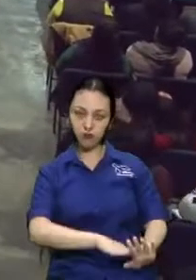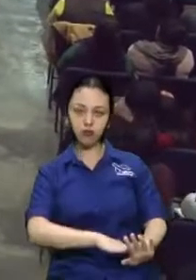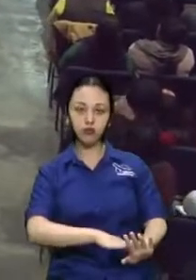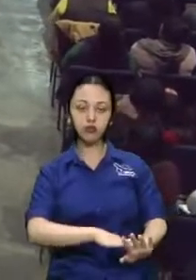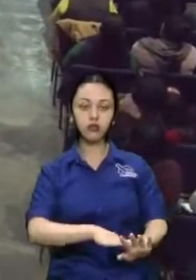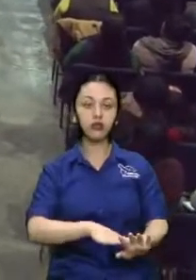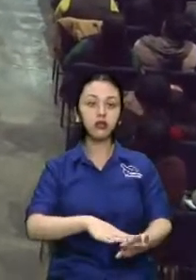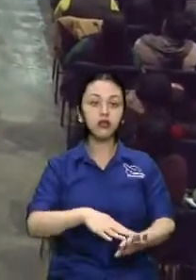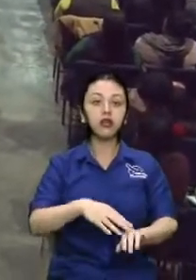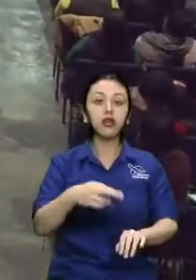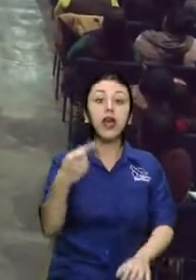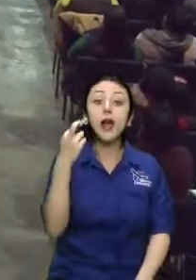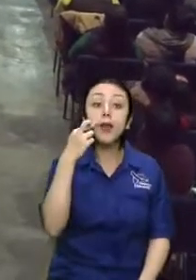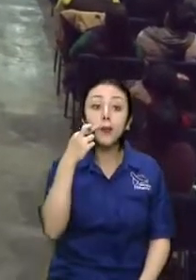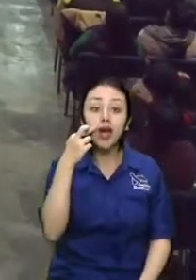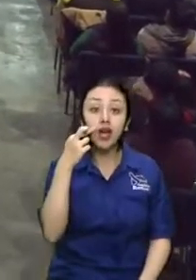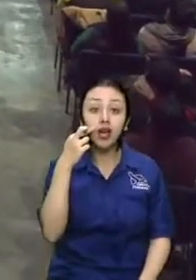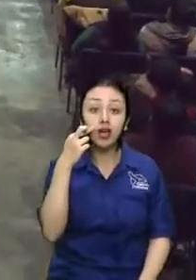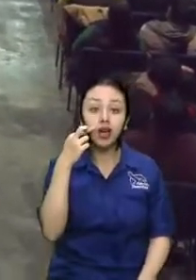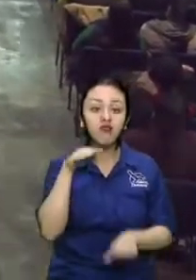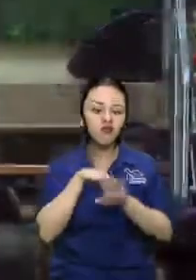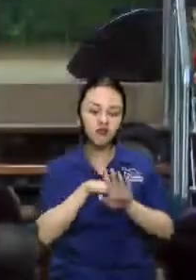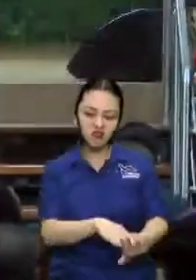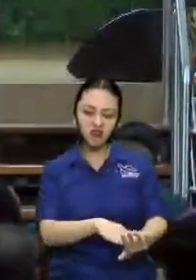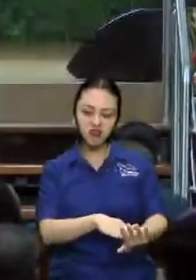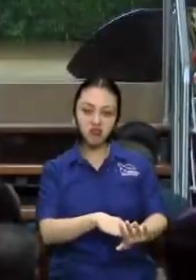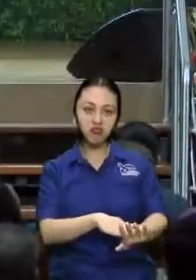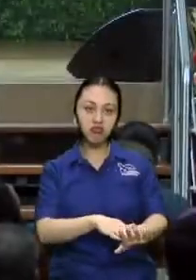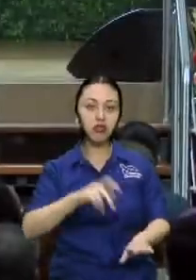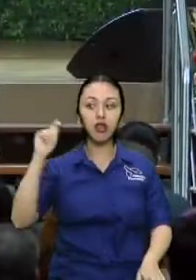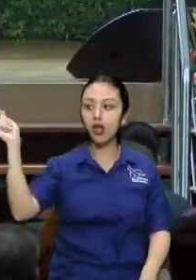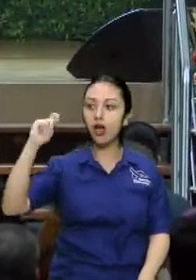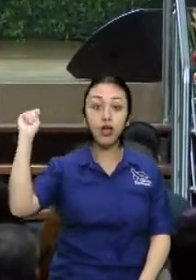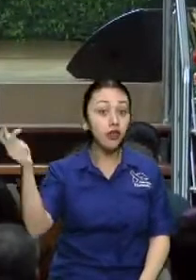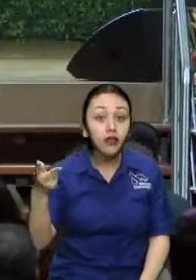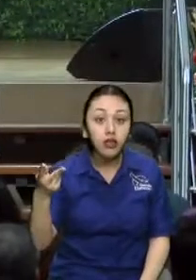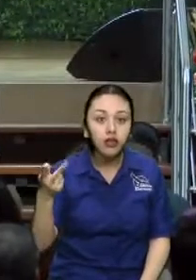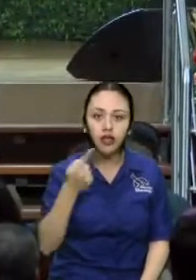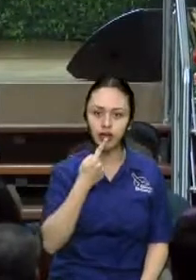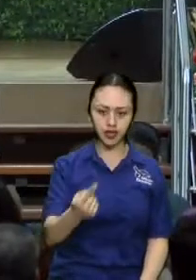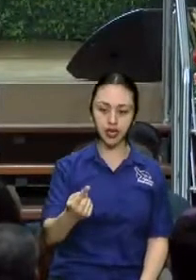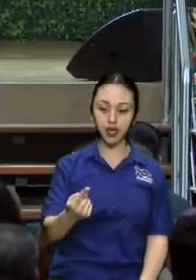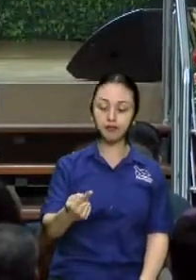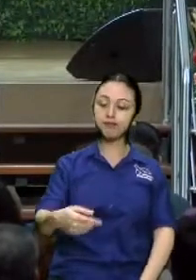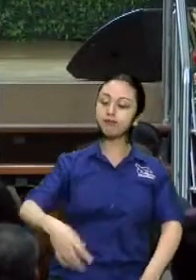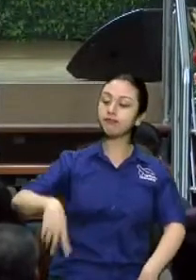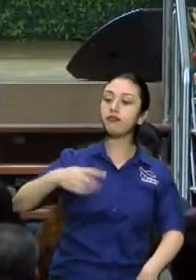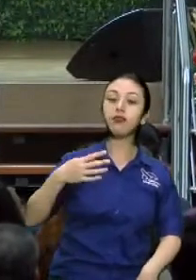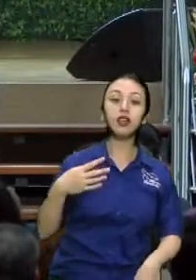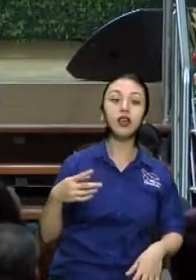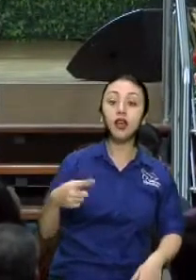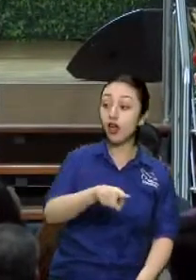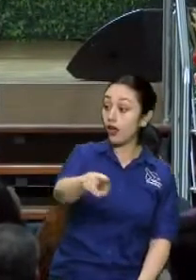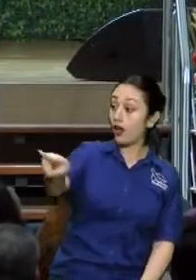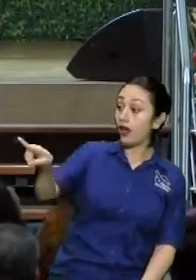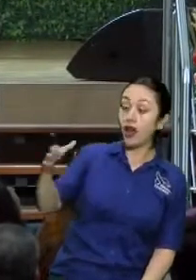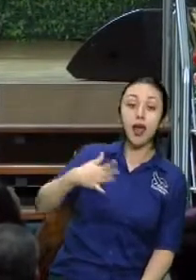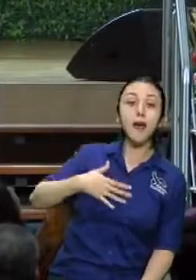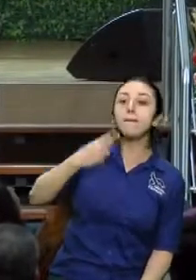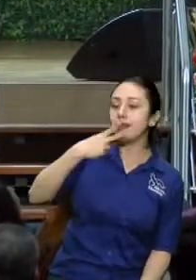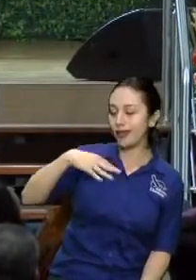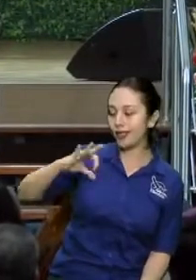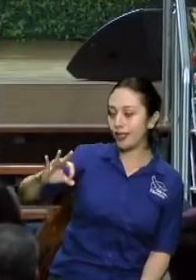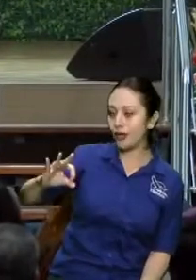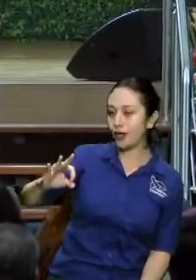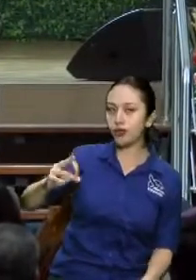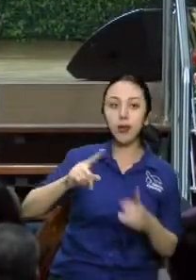Aquí están todos mis hijos ya, ya todos están. No, no, no, el Señor no me pone a ninguno de estos. Le dice Samuel, no hay otro. Ah, sí, hay uno, pero es chiquito, huele